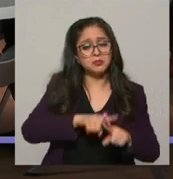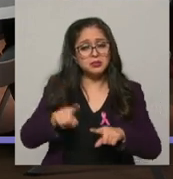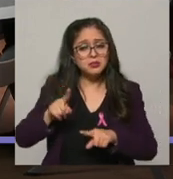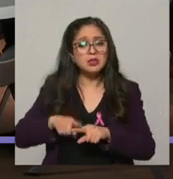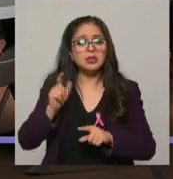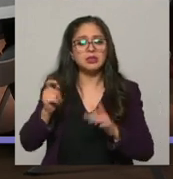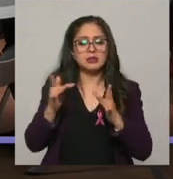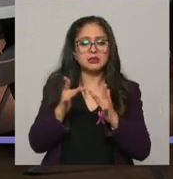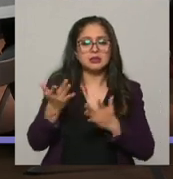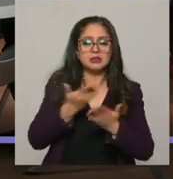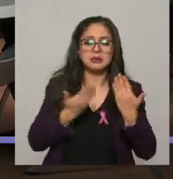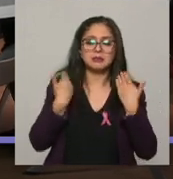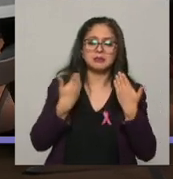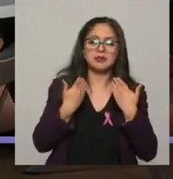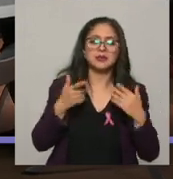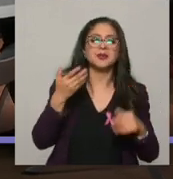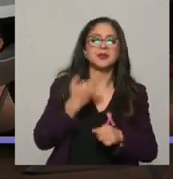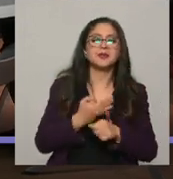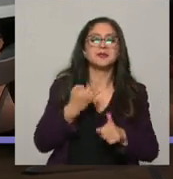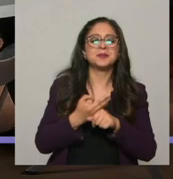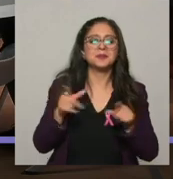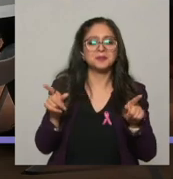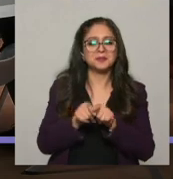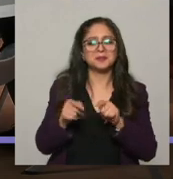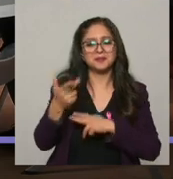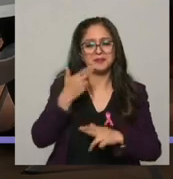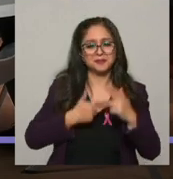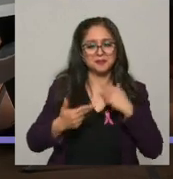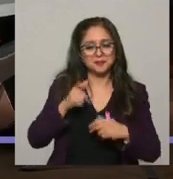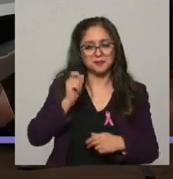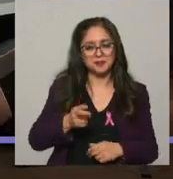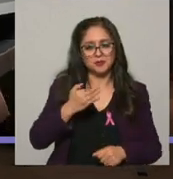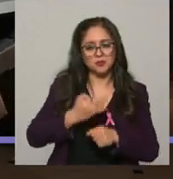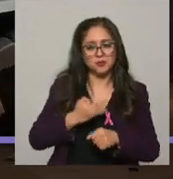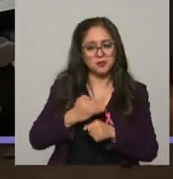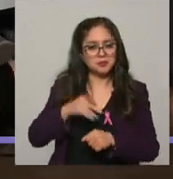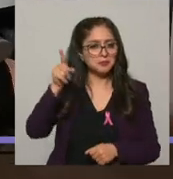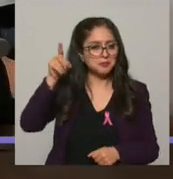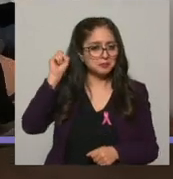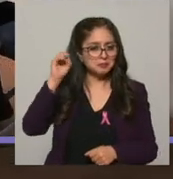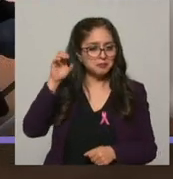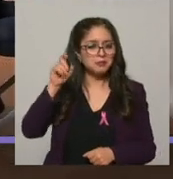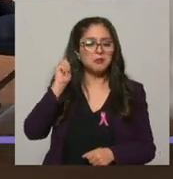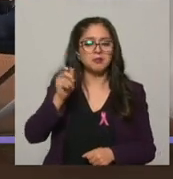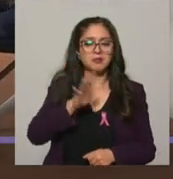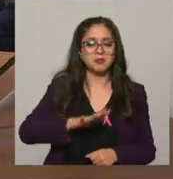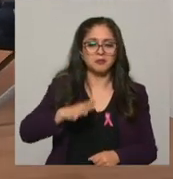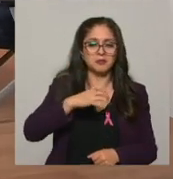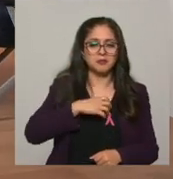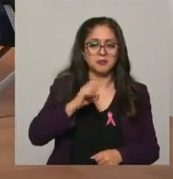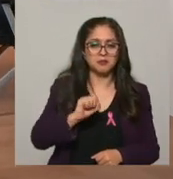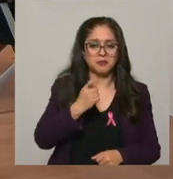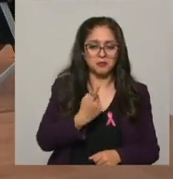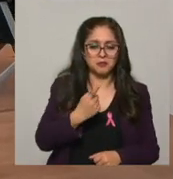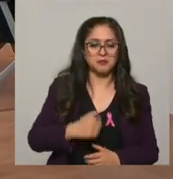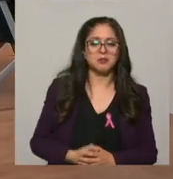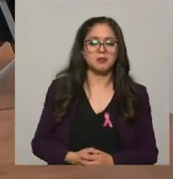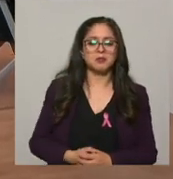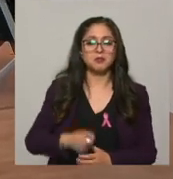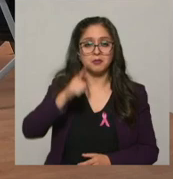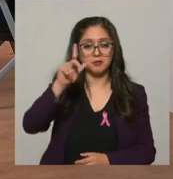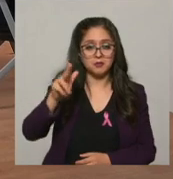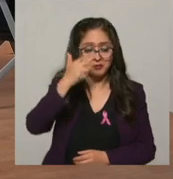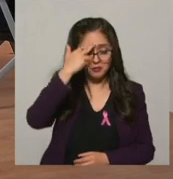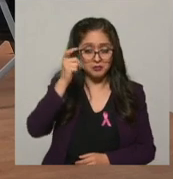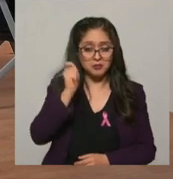benditas redes sociales. Sí. Vamos a hacer una pausa, ya volvemos. Estamos transmitiendo totalmente en vivo desde los estudios de Capital 21. Les